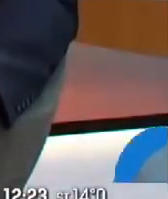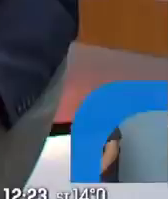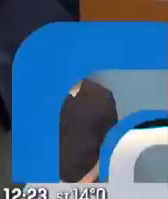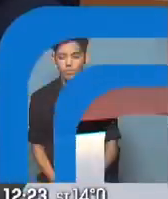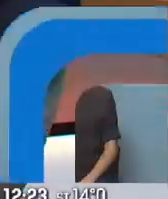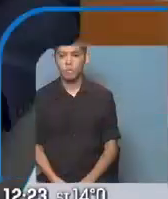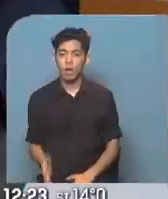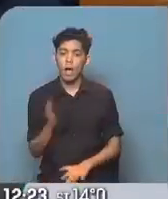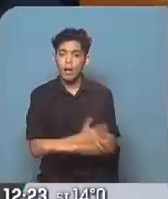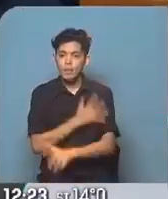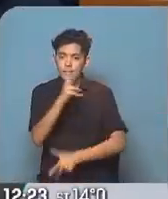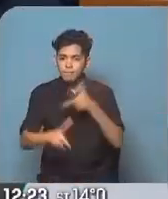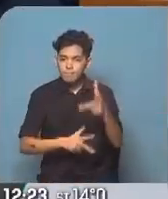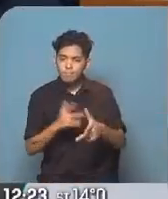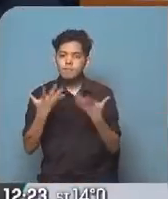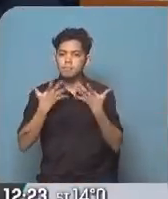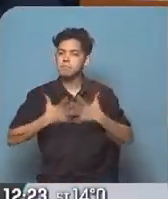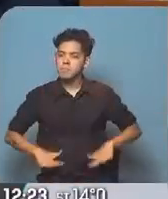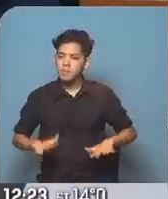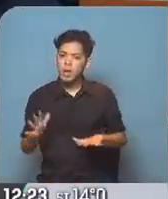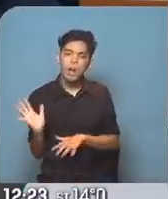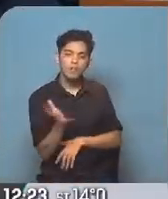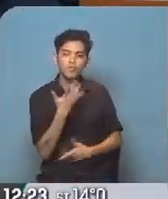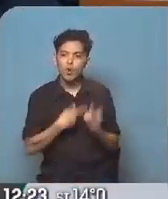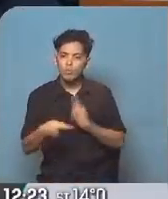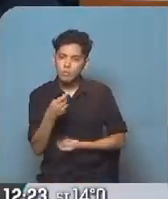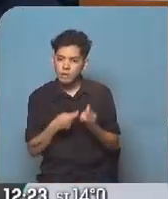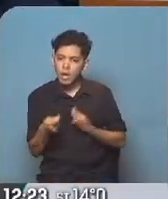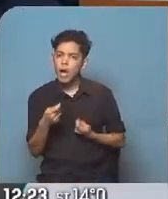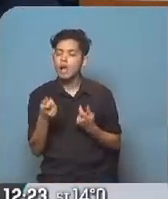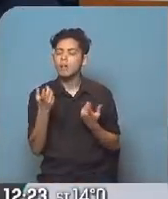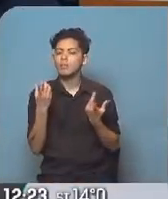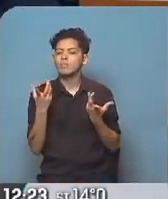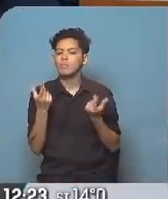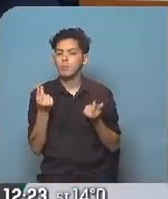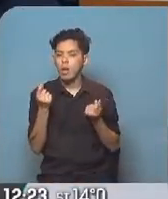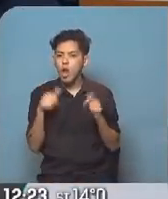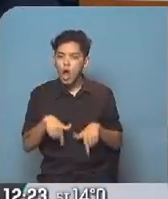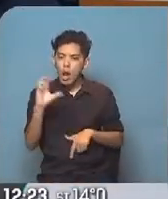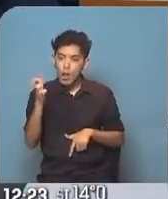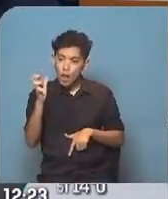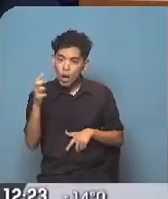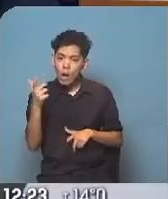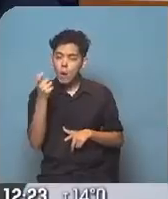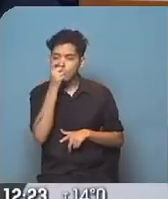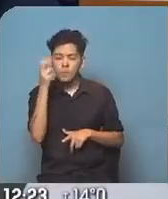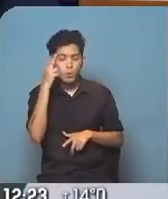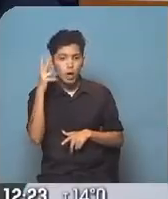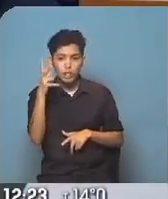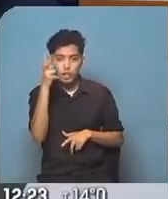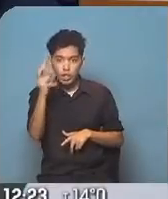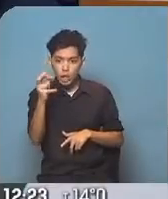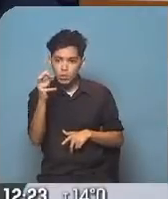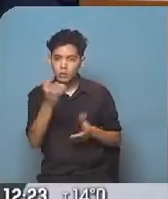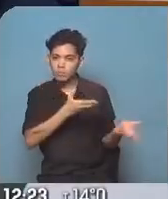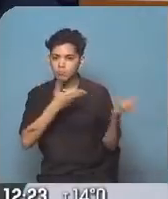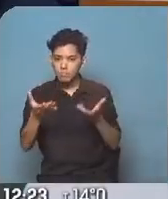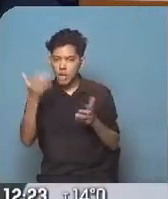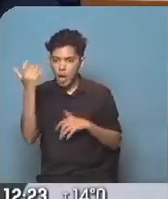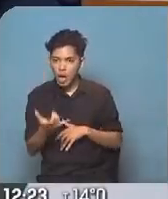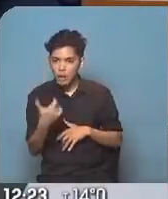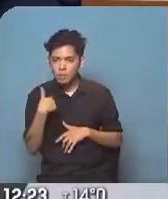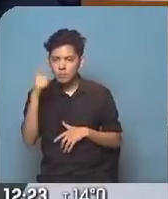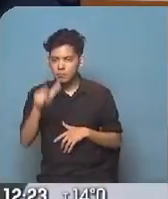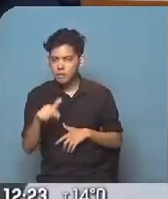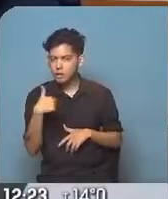Lo decíamos, para llevar tranquilidad a los mercados. El precio del dólar a esta hora, 29,80. Tenemos un invitado. Sí, creo que sí.